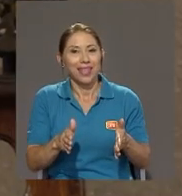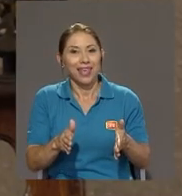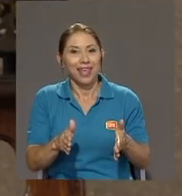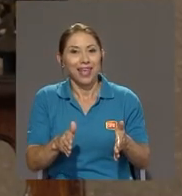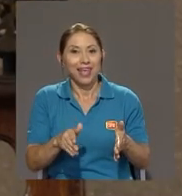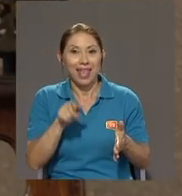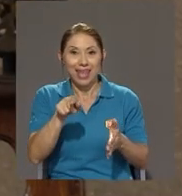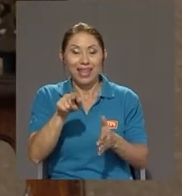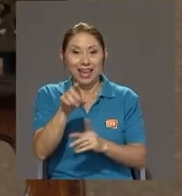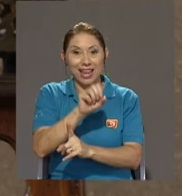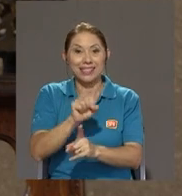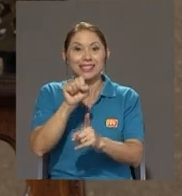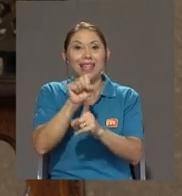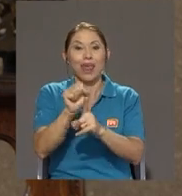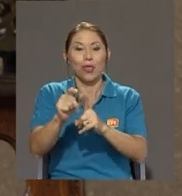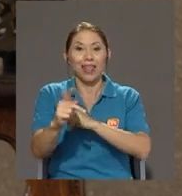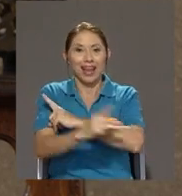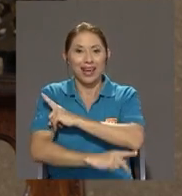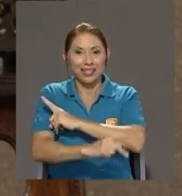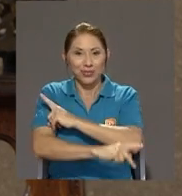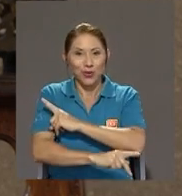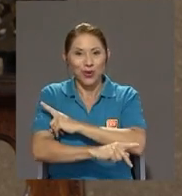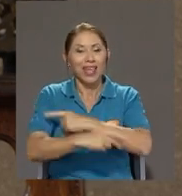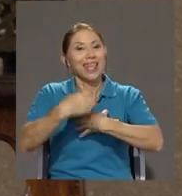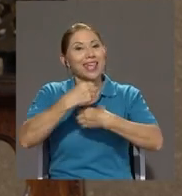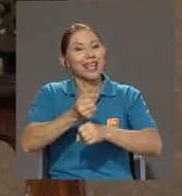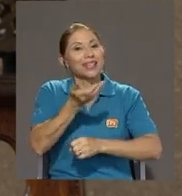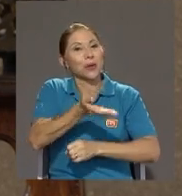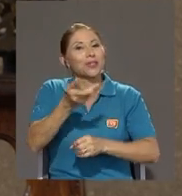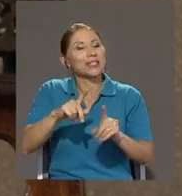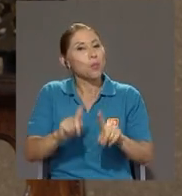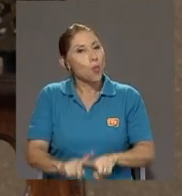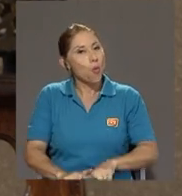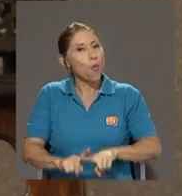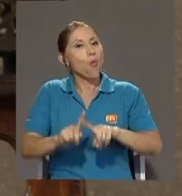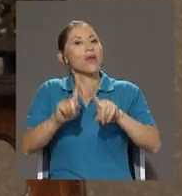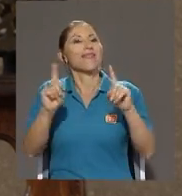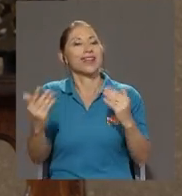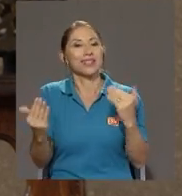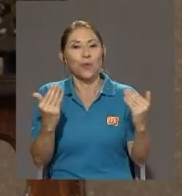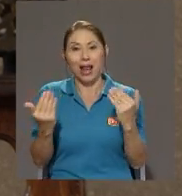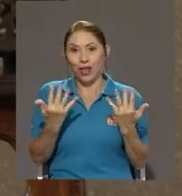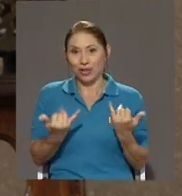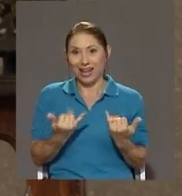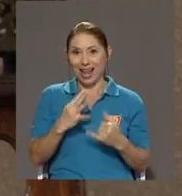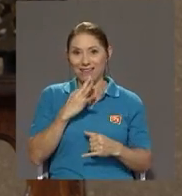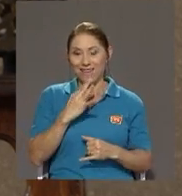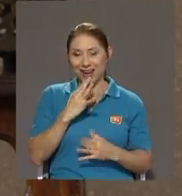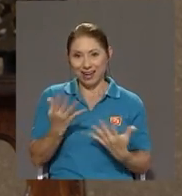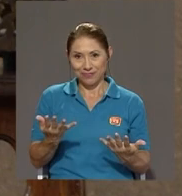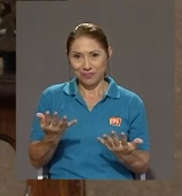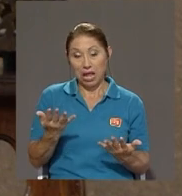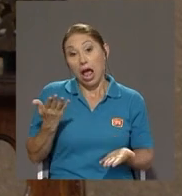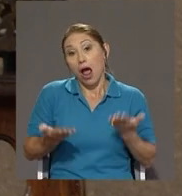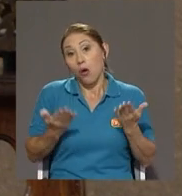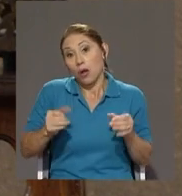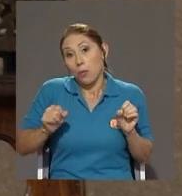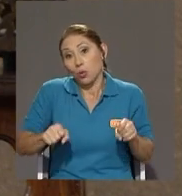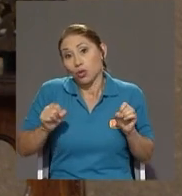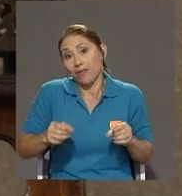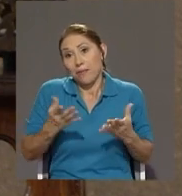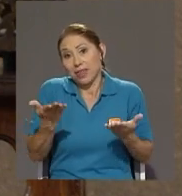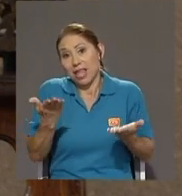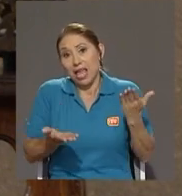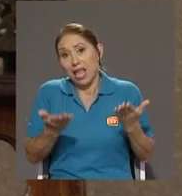en el Estado de la Nación y hace cosas muy diferentes de las que va a hablar, por lo que yo entiendo ahí, aunque posiblemente hace muchas